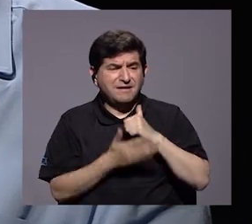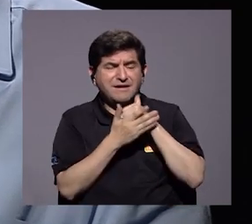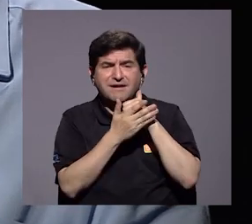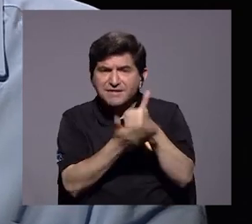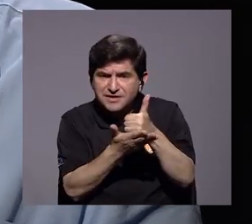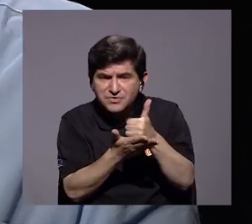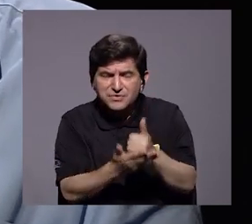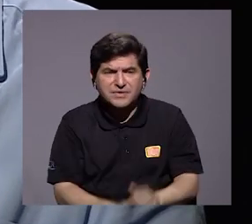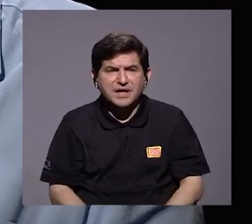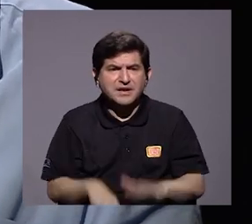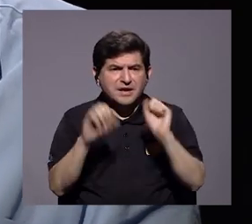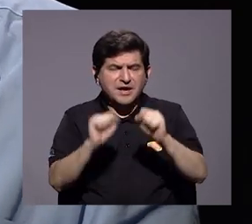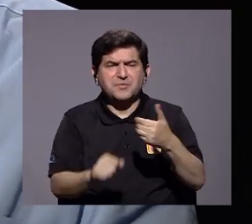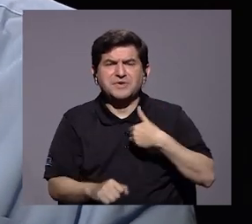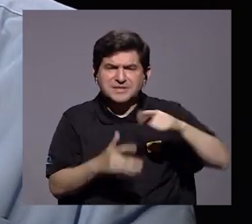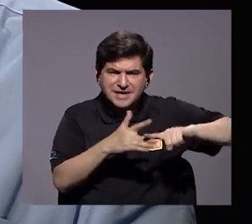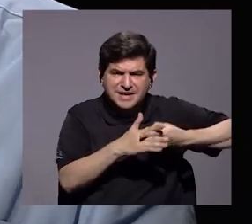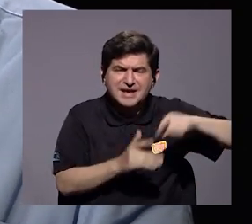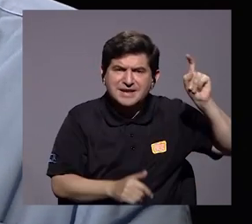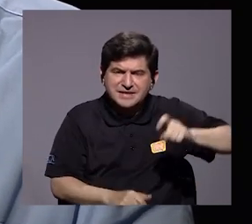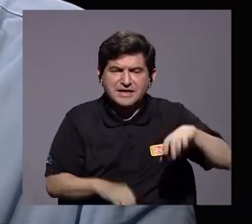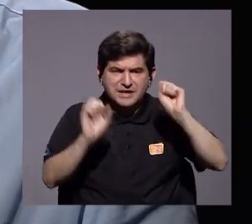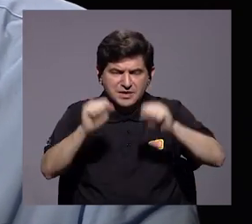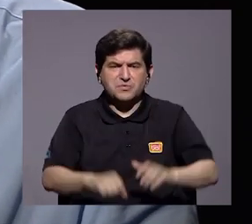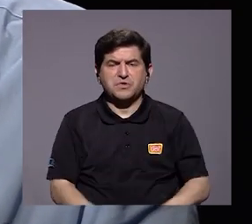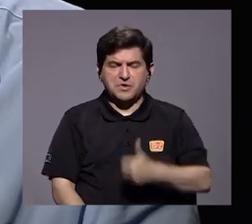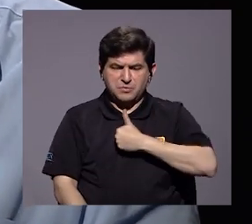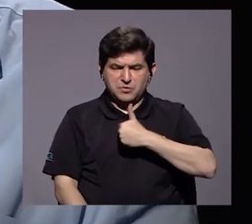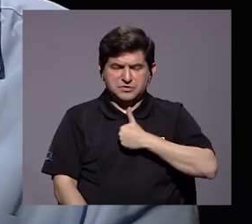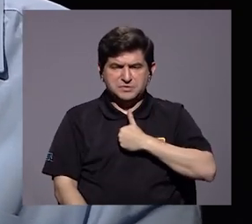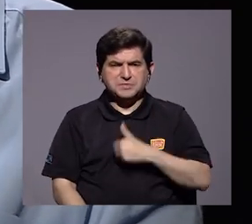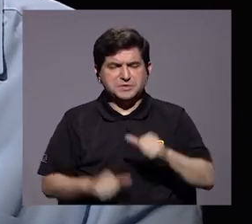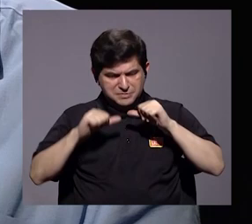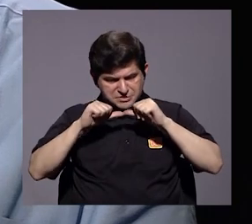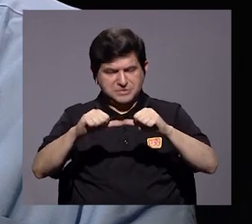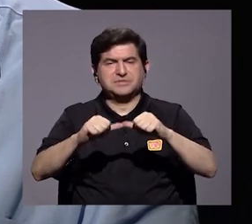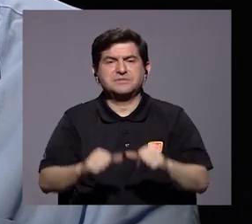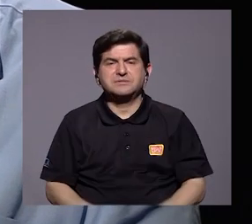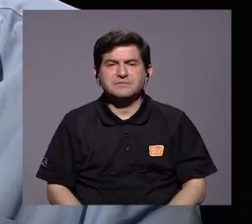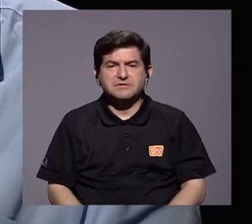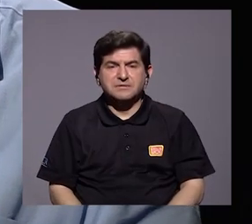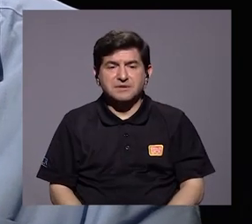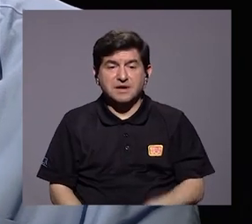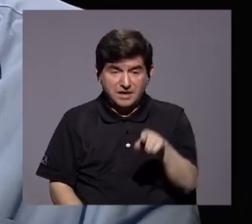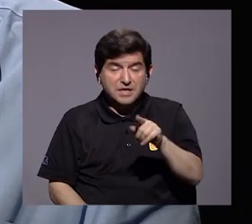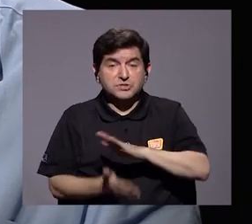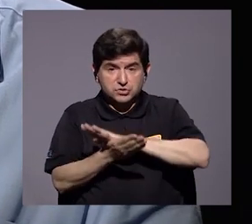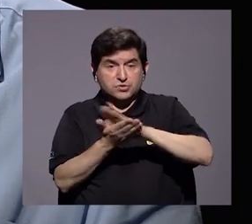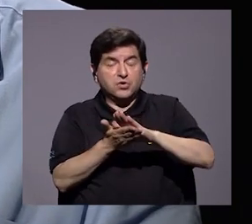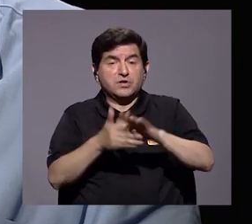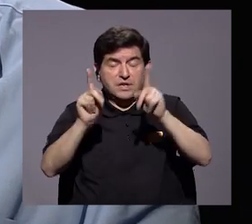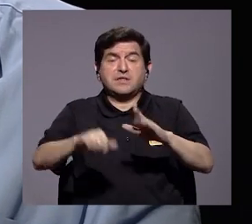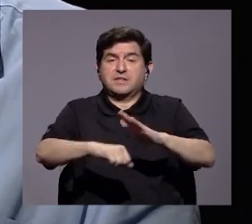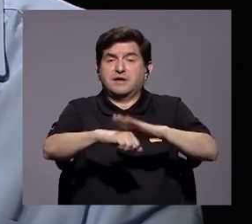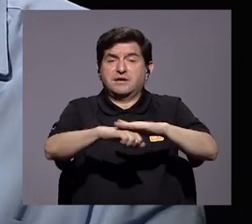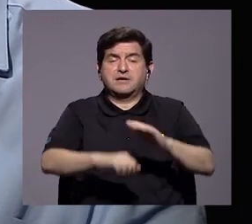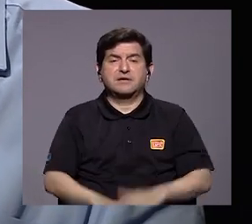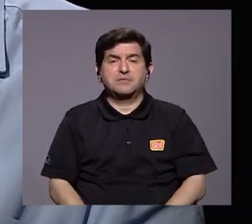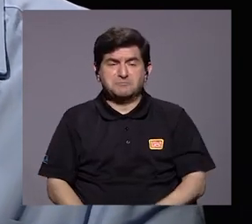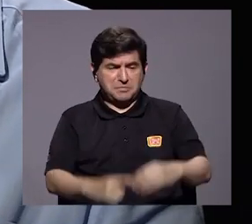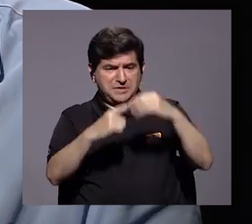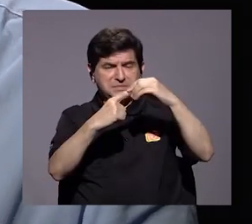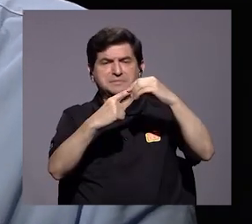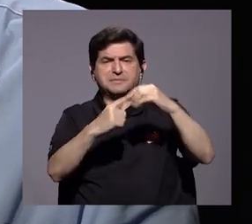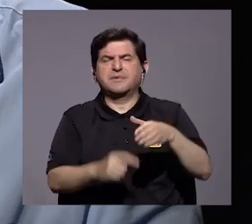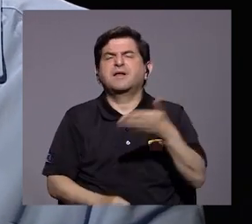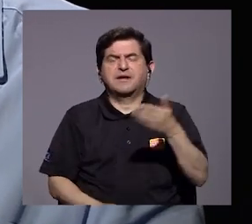a adquirir las herramientas que necesitan para poder valerse por sí mismas no hay nada que le dé más dignidad a una persona que poder